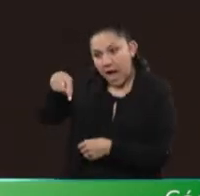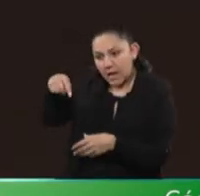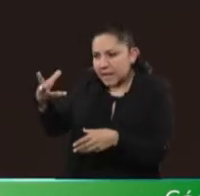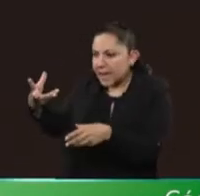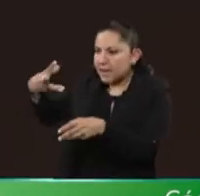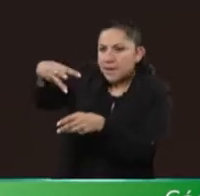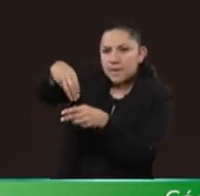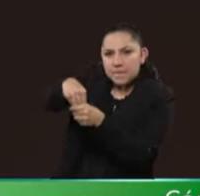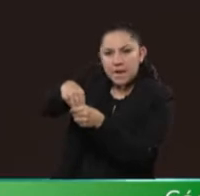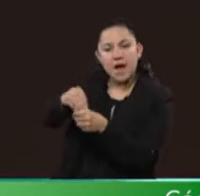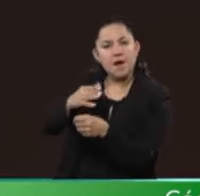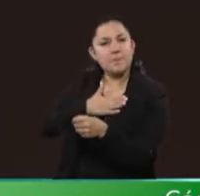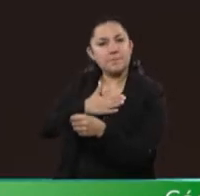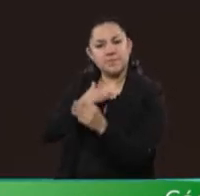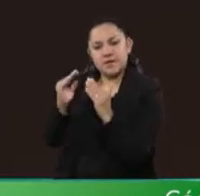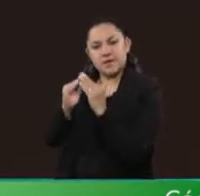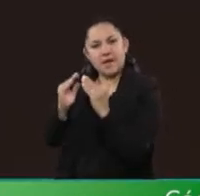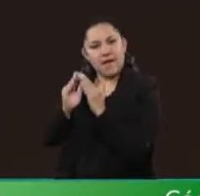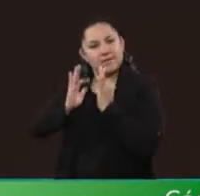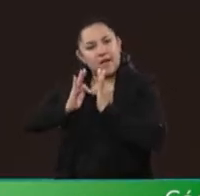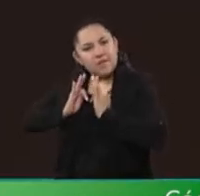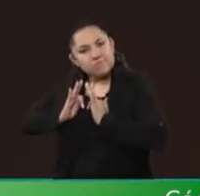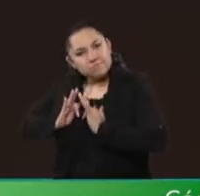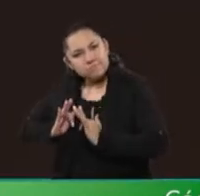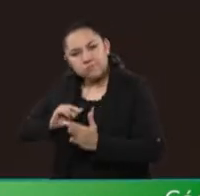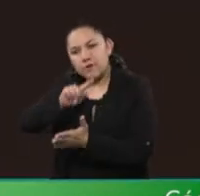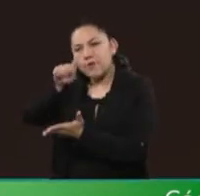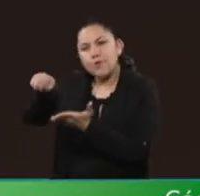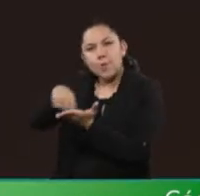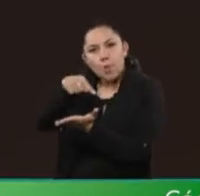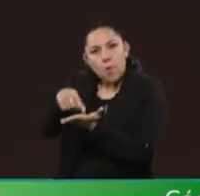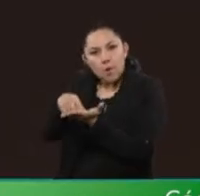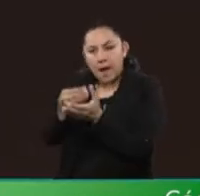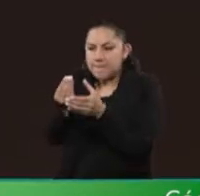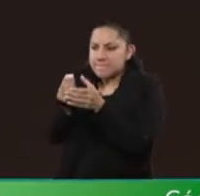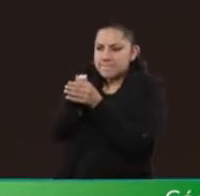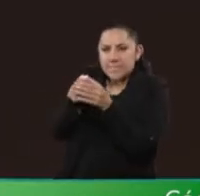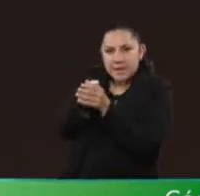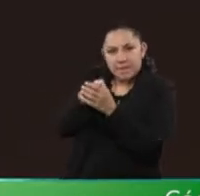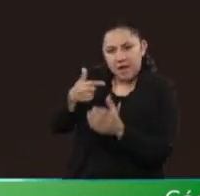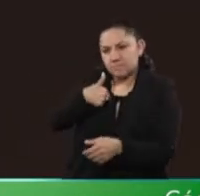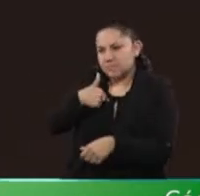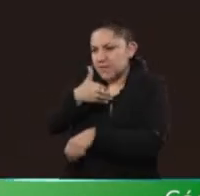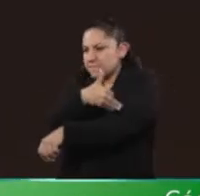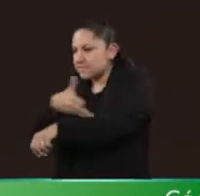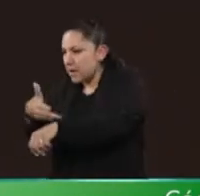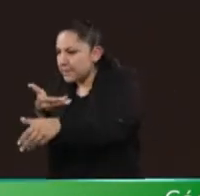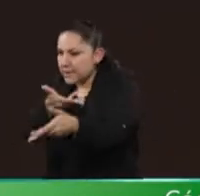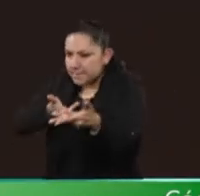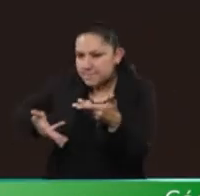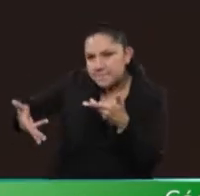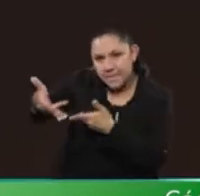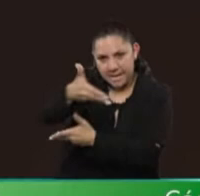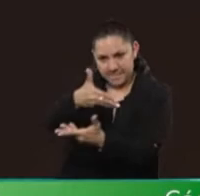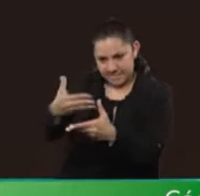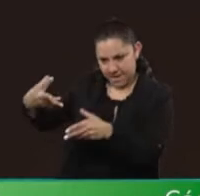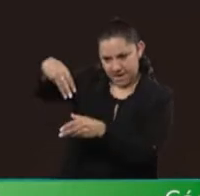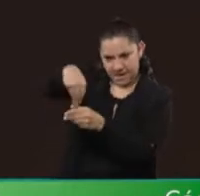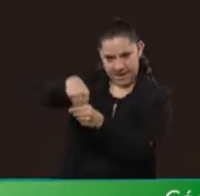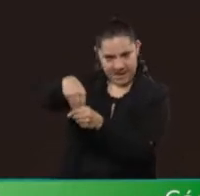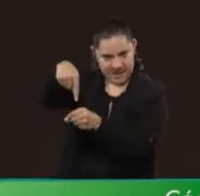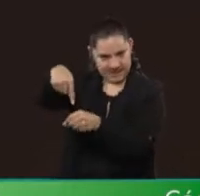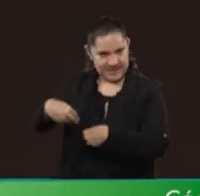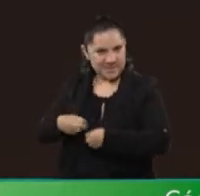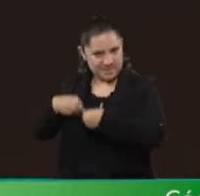donde podemos ser nosotros en nuestra intimidad este día diputadas y diputados nuestros votos al igual que se